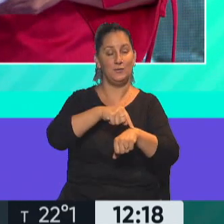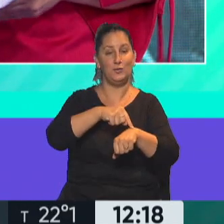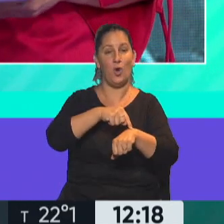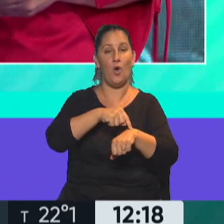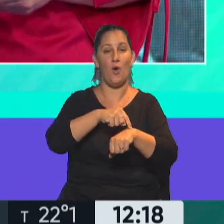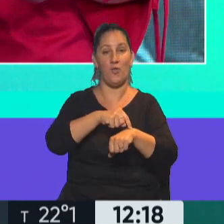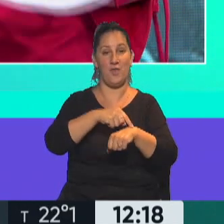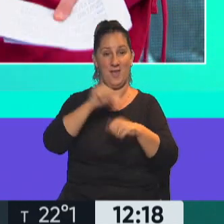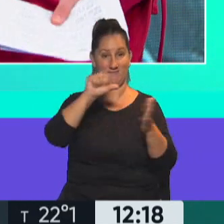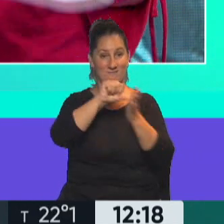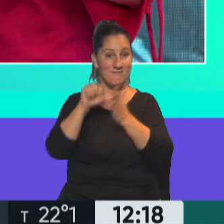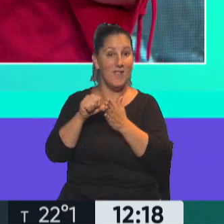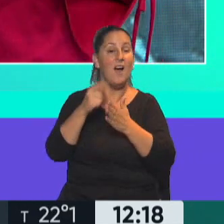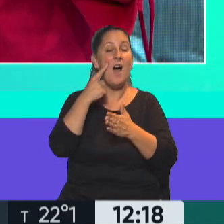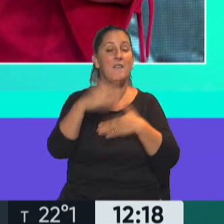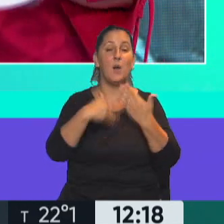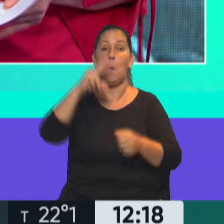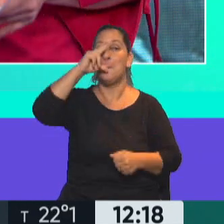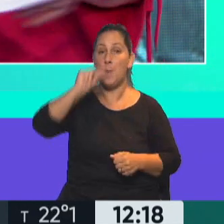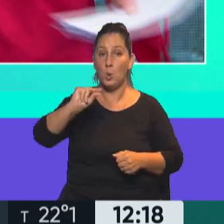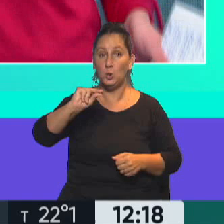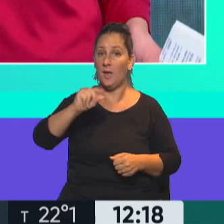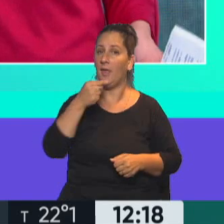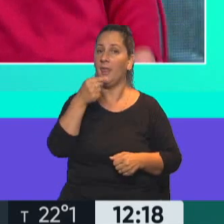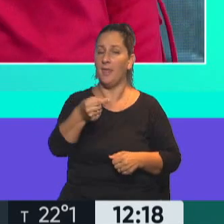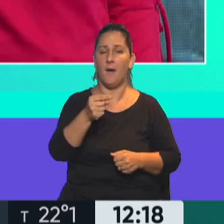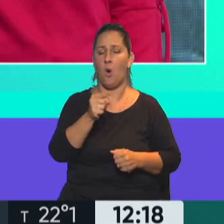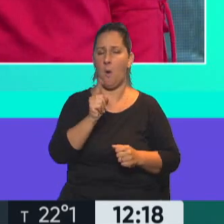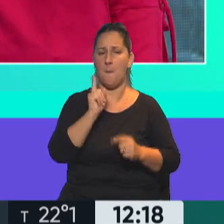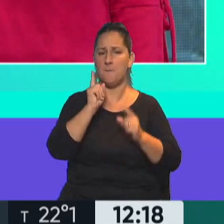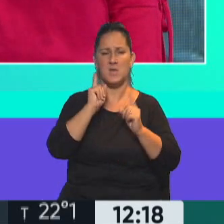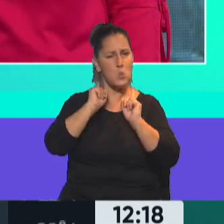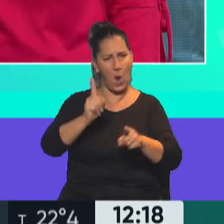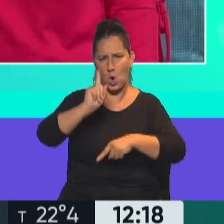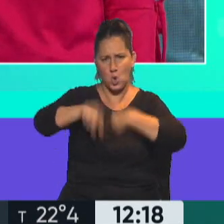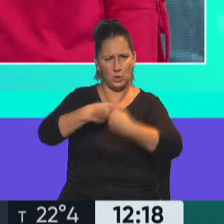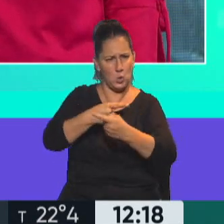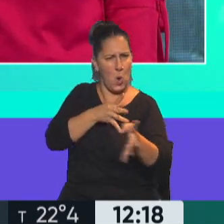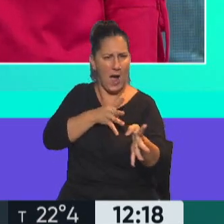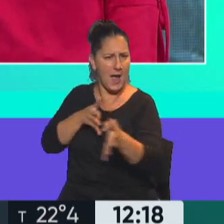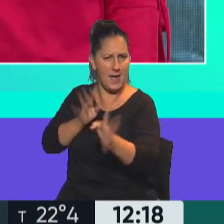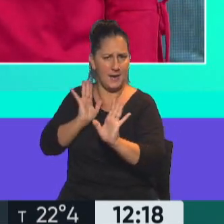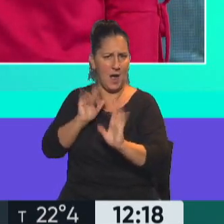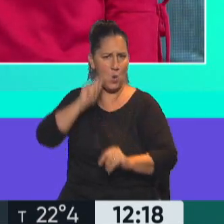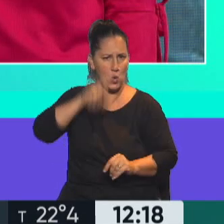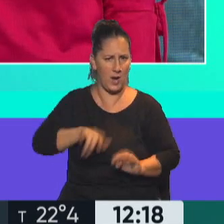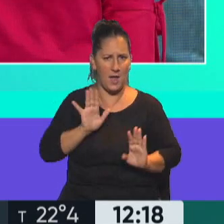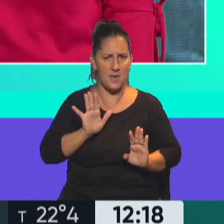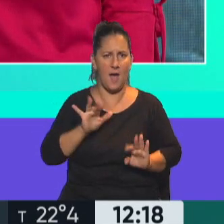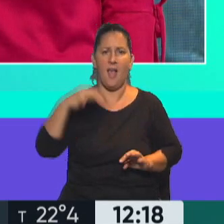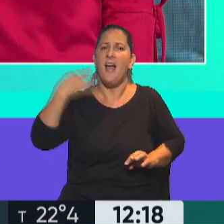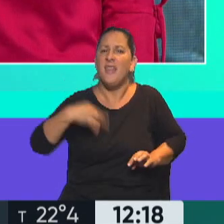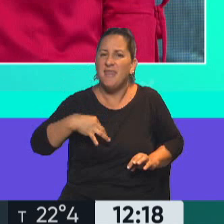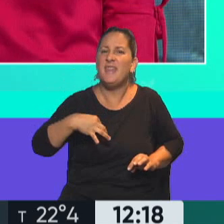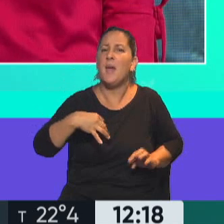las delegaciones. Vamos a ver qué pasa. Putin dijo que no iba a dejar de atacar a Ucrania si no se respetaban